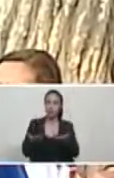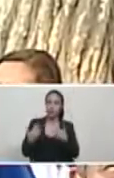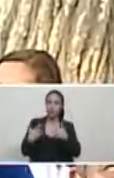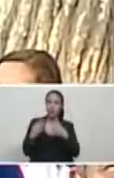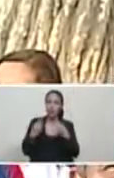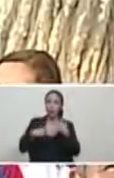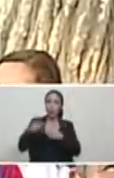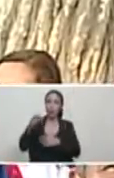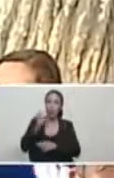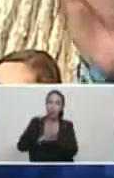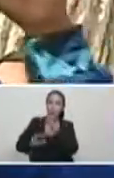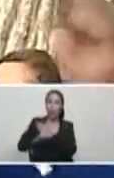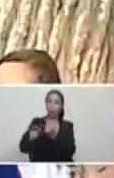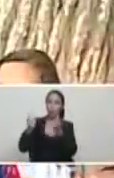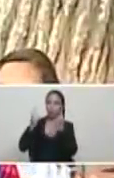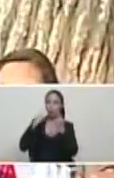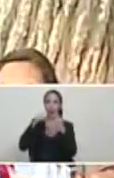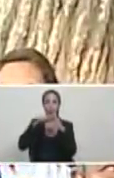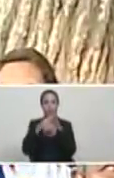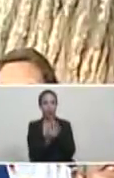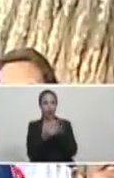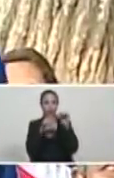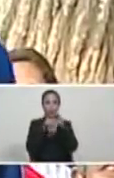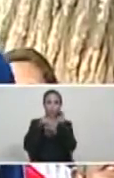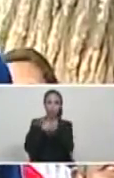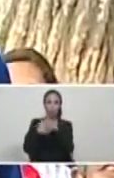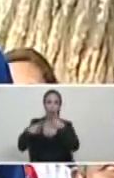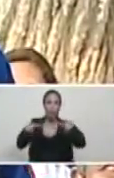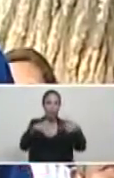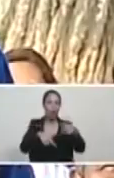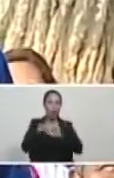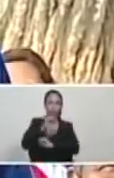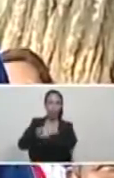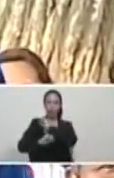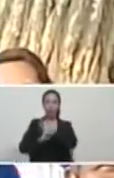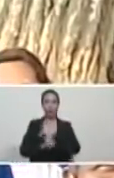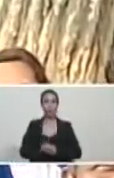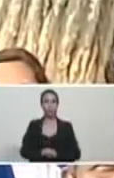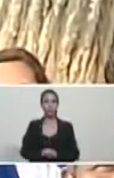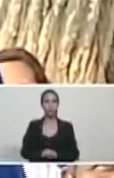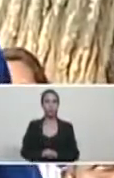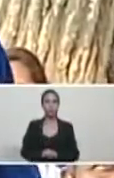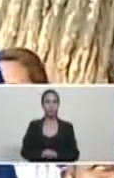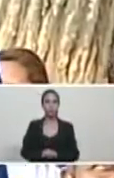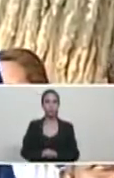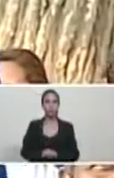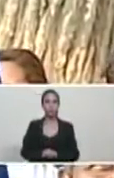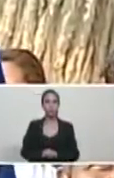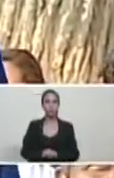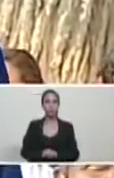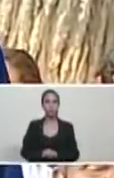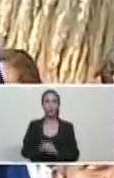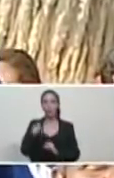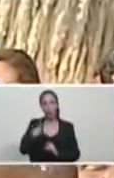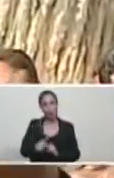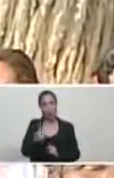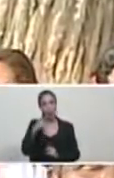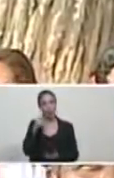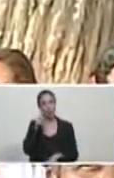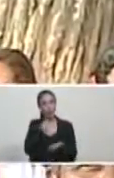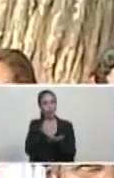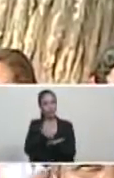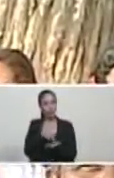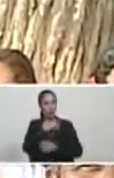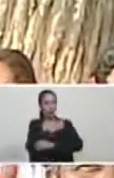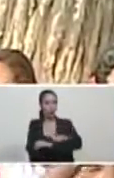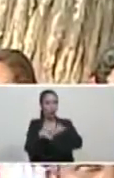cada uno de nuestros barrios, cada uno de nuestros rincones. Nosotros hoy, presidente, estamos aquí